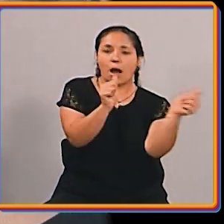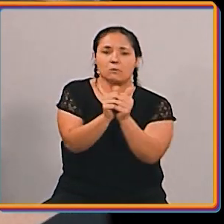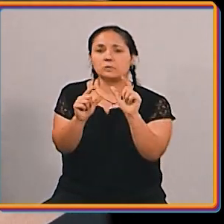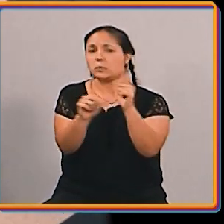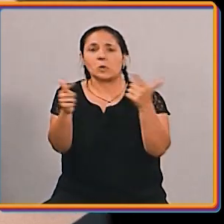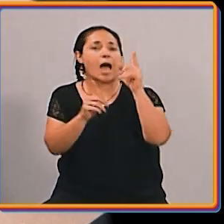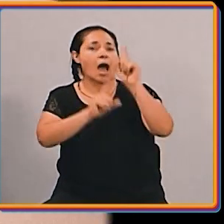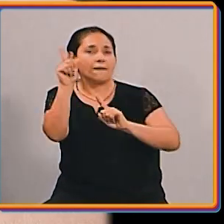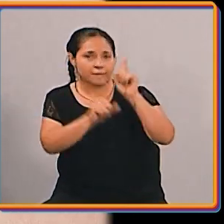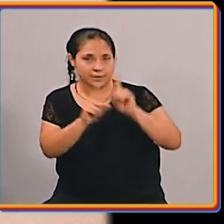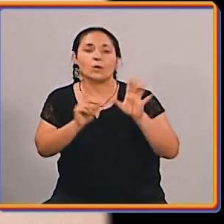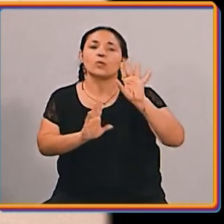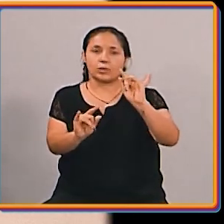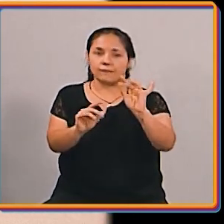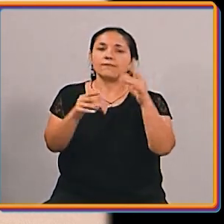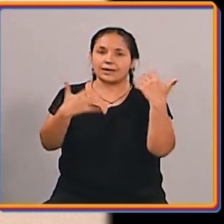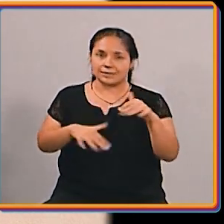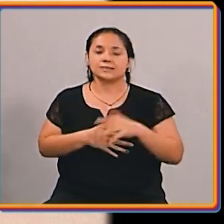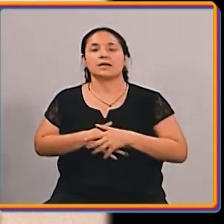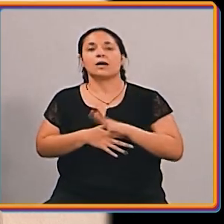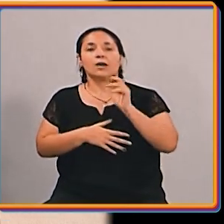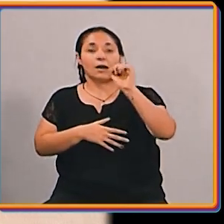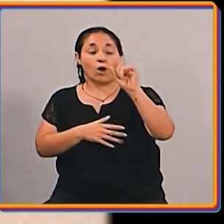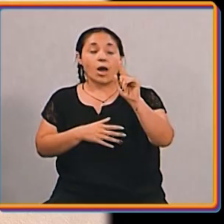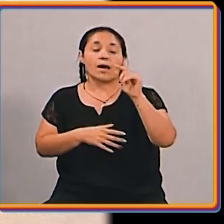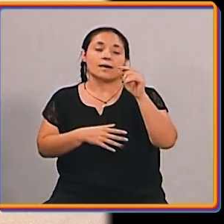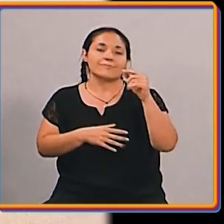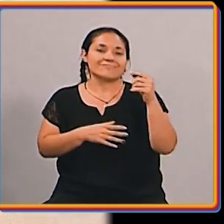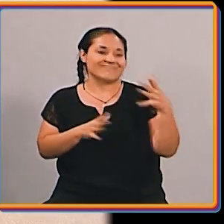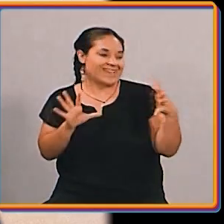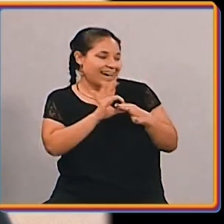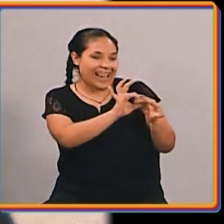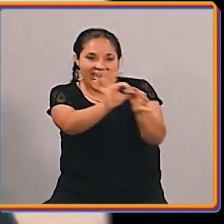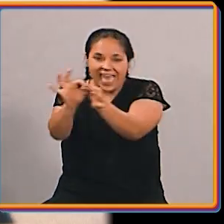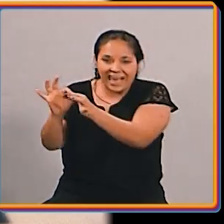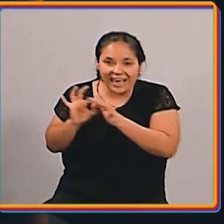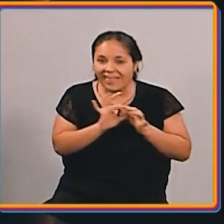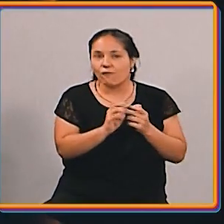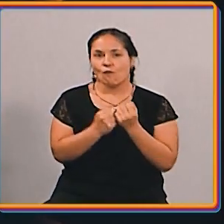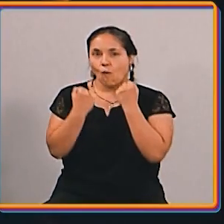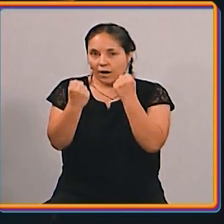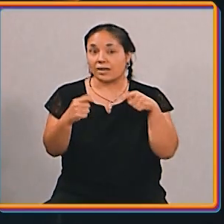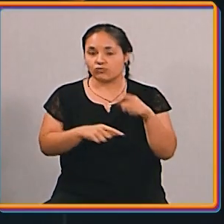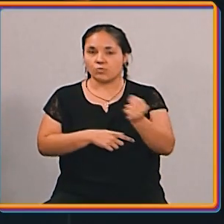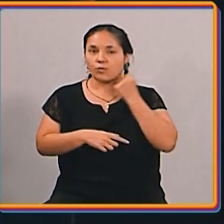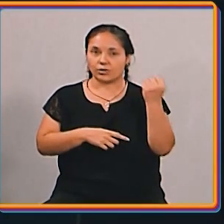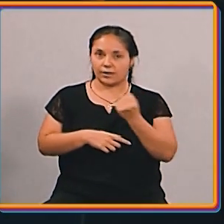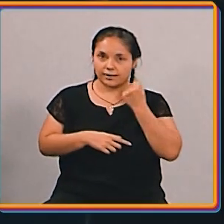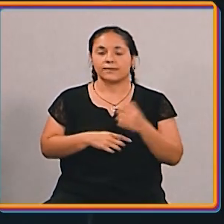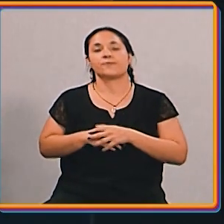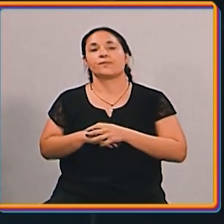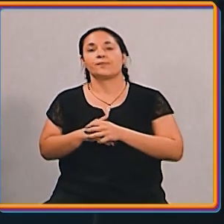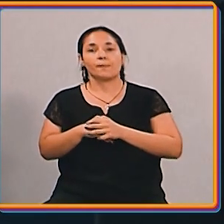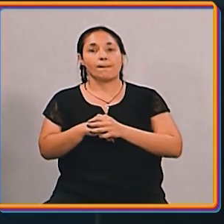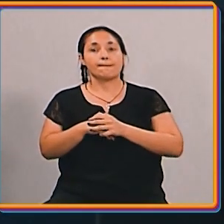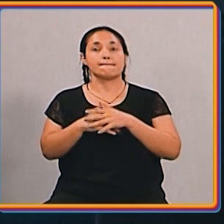entonces se les hace muy difícil. Y en esto fortalecer la red es muy importante. El rol social se elabora, se experimenta y